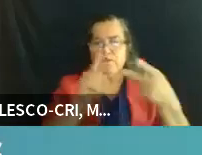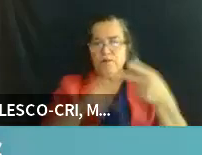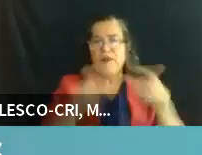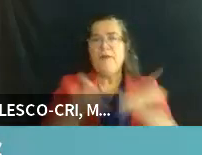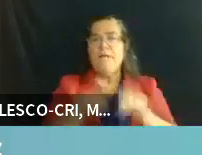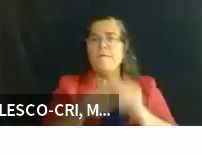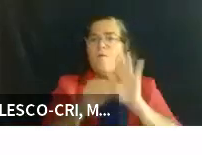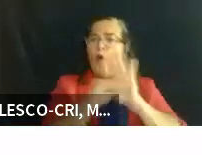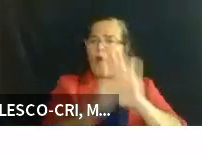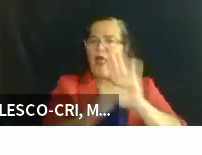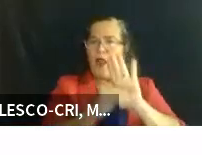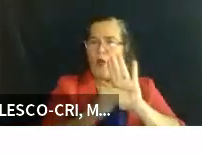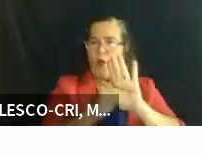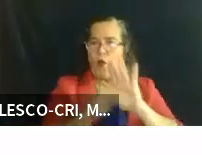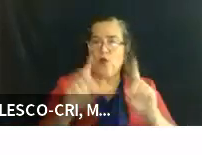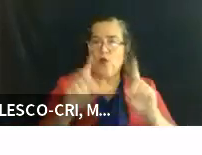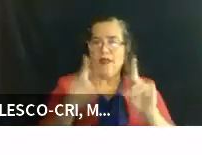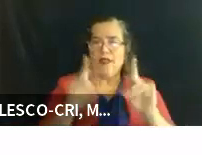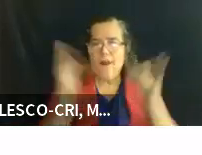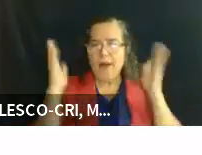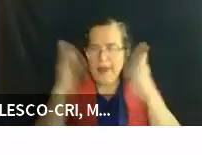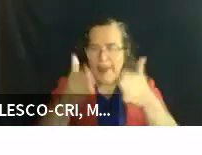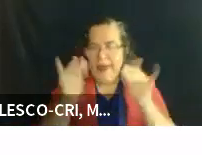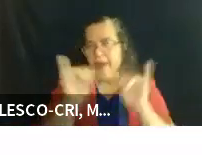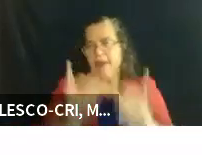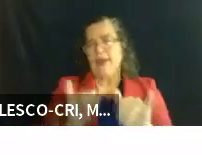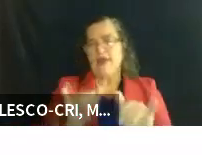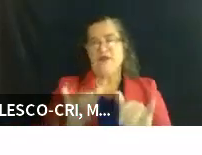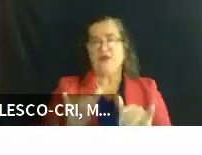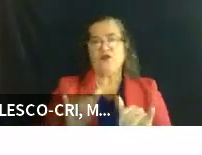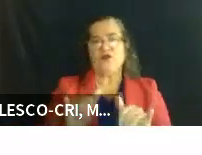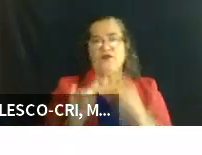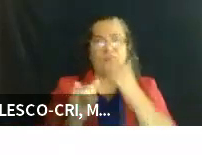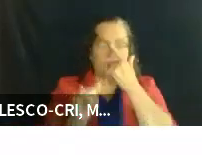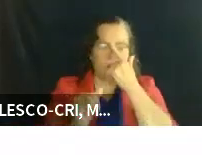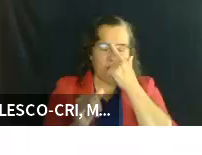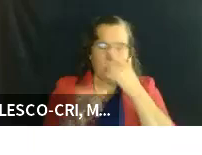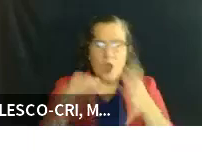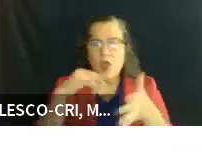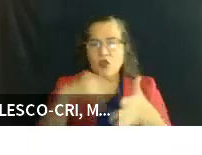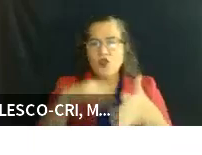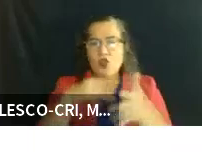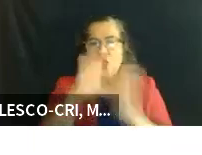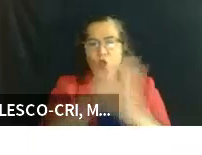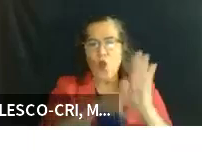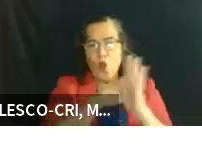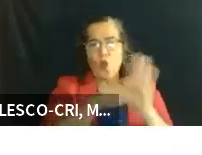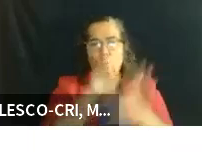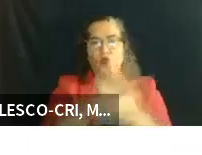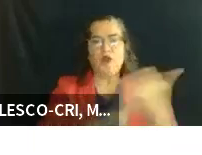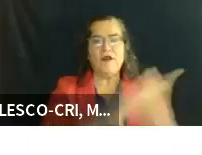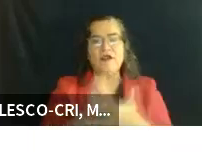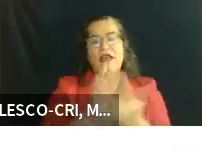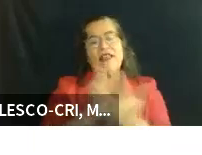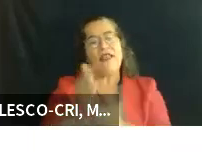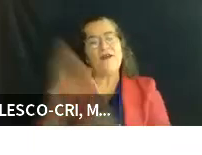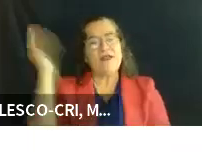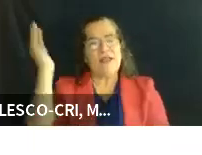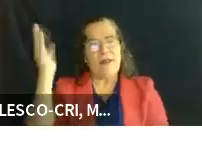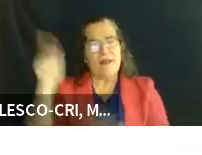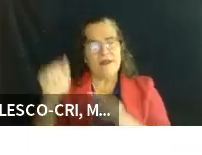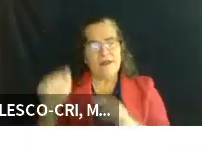modelo educativo. Y en eso nos vamos a centrar al estudiar el currículum universitario a través de esta